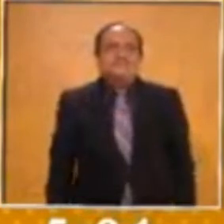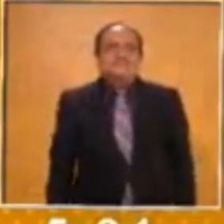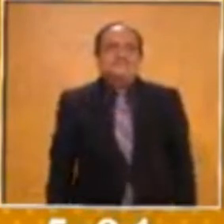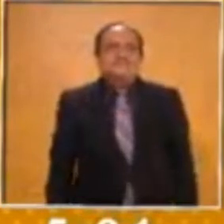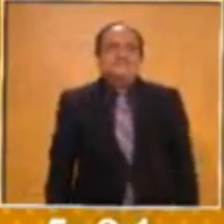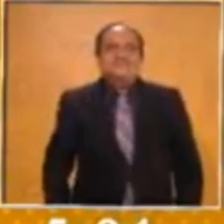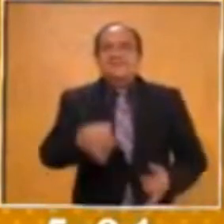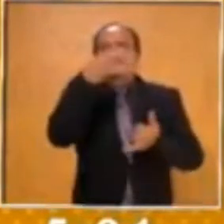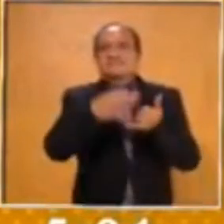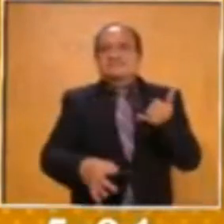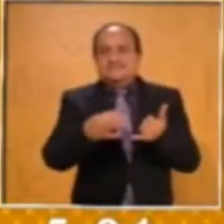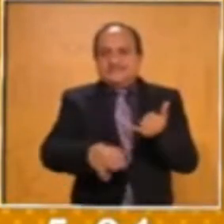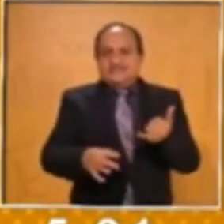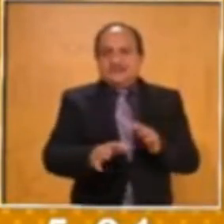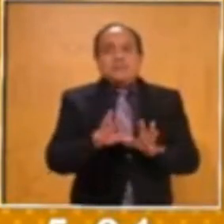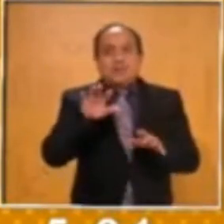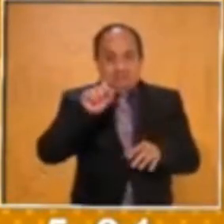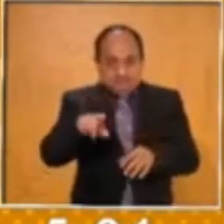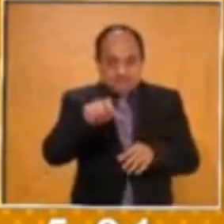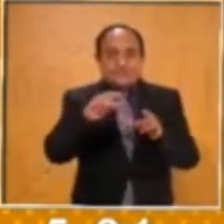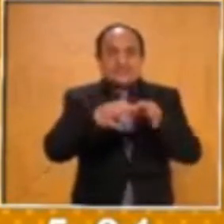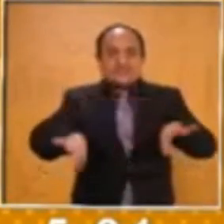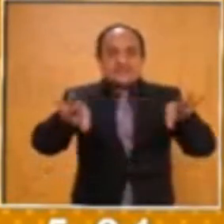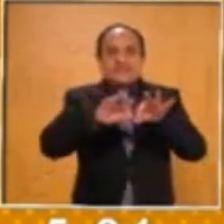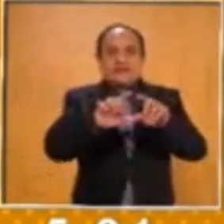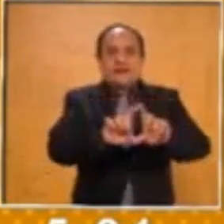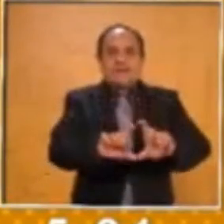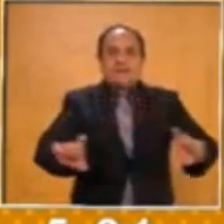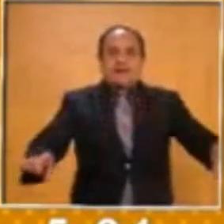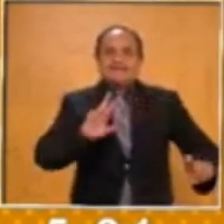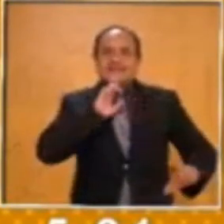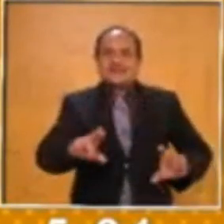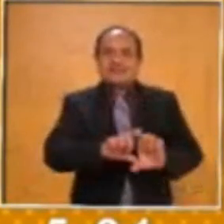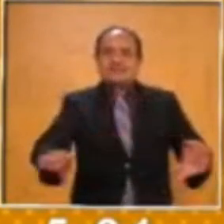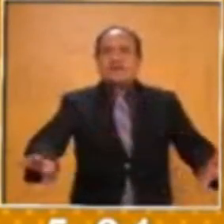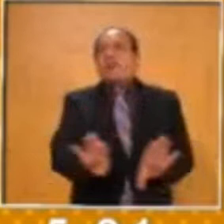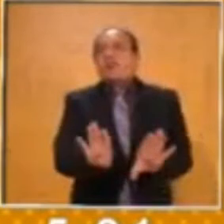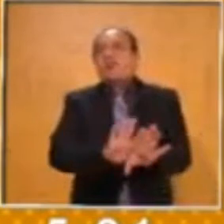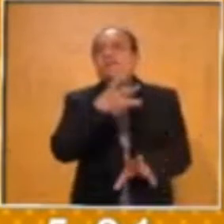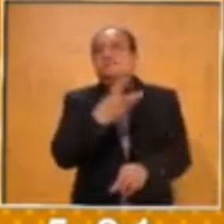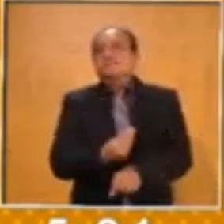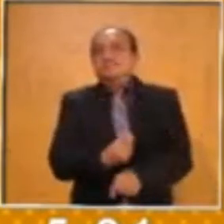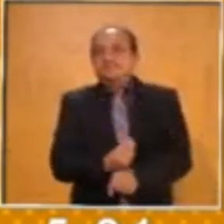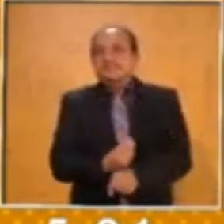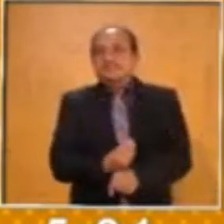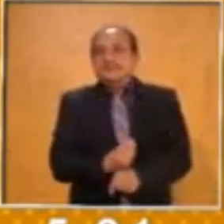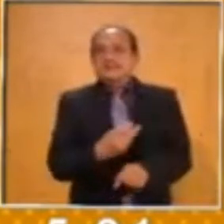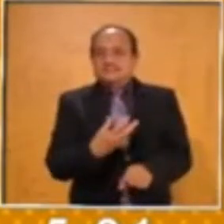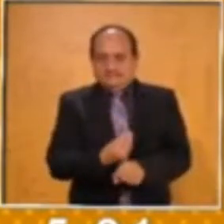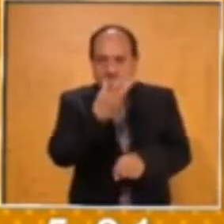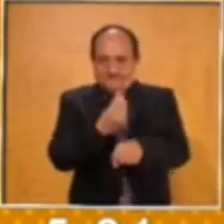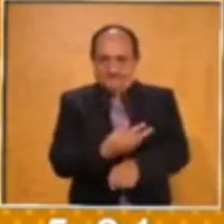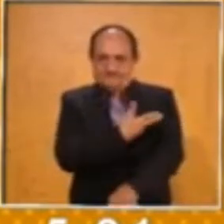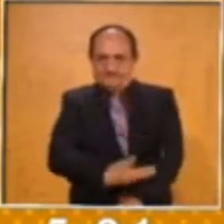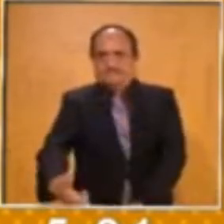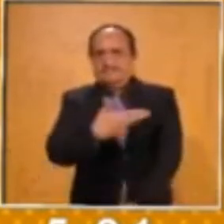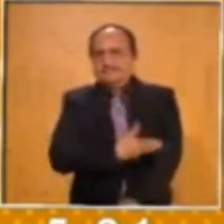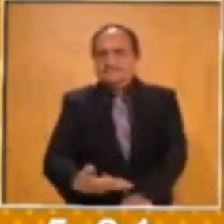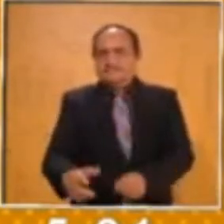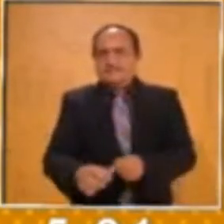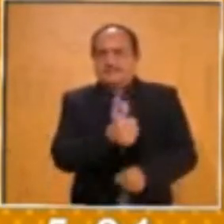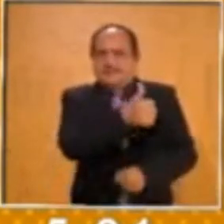Y por último, y no menos importante, el desenlace. Podemos encontrar la solución a nuestro problema donde